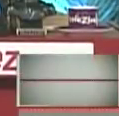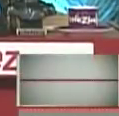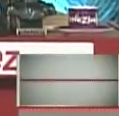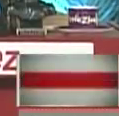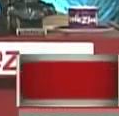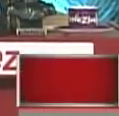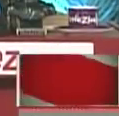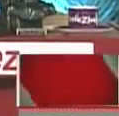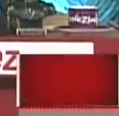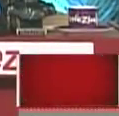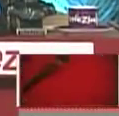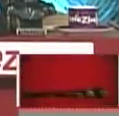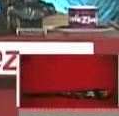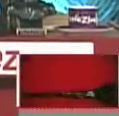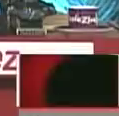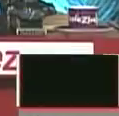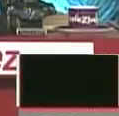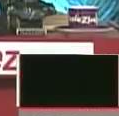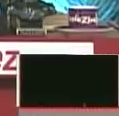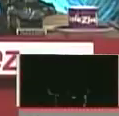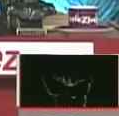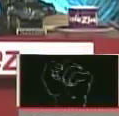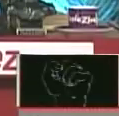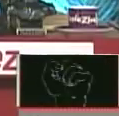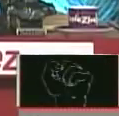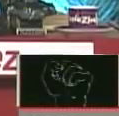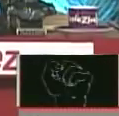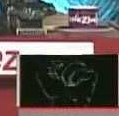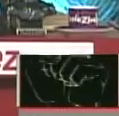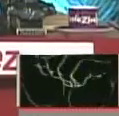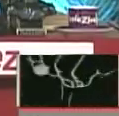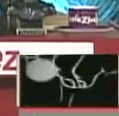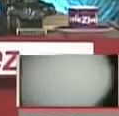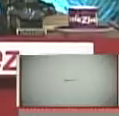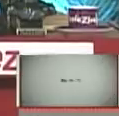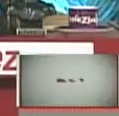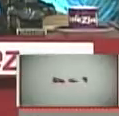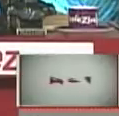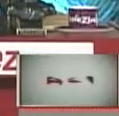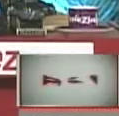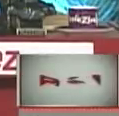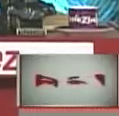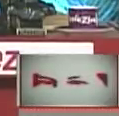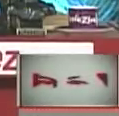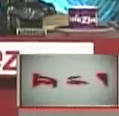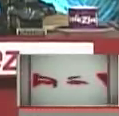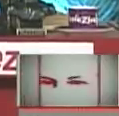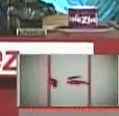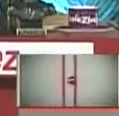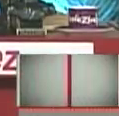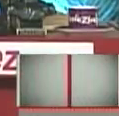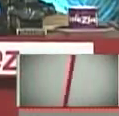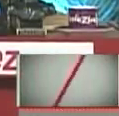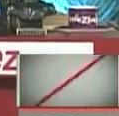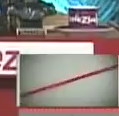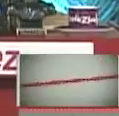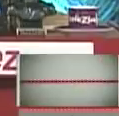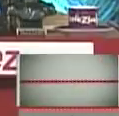Pompeo dijo que confiaba en que Maduro finalmente se vería obligado a retirarse, pero no podría decirte el